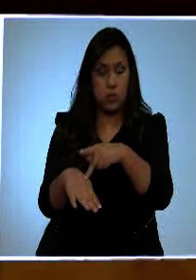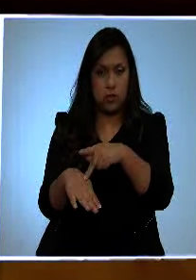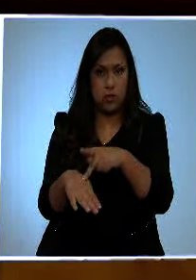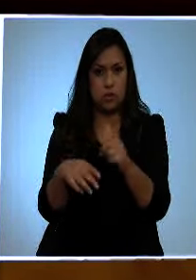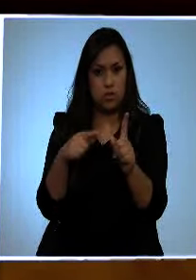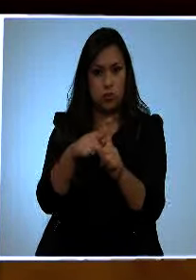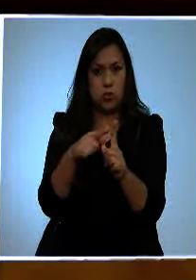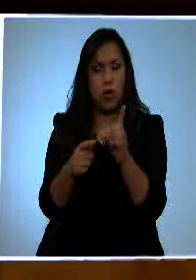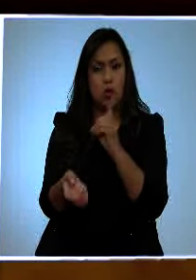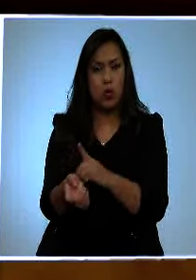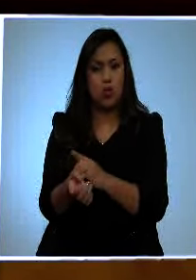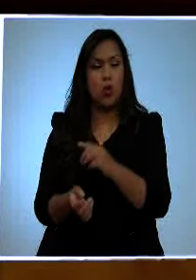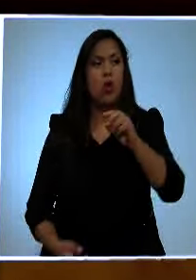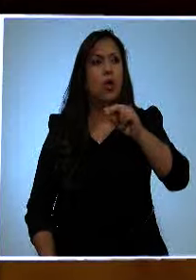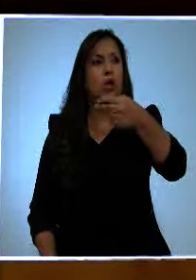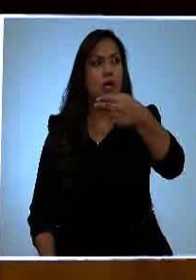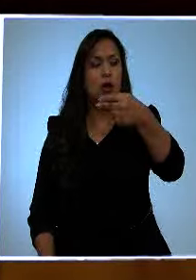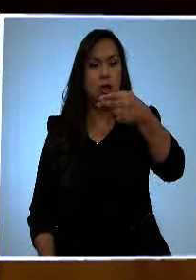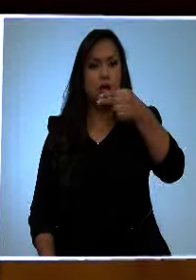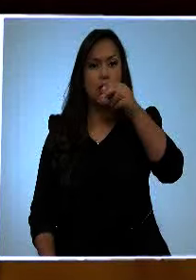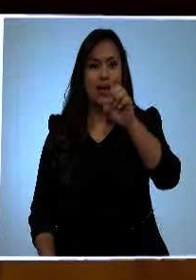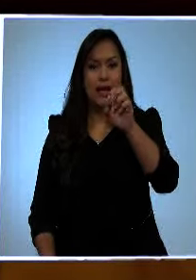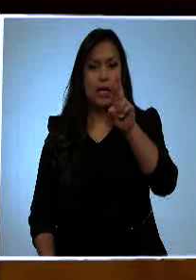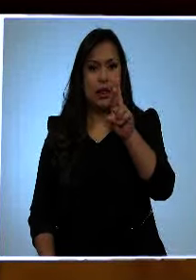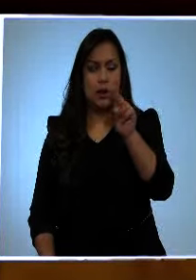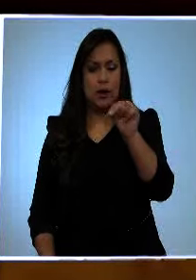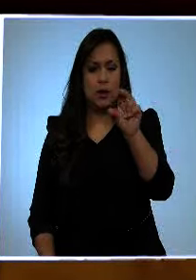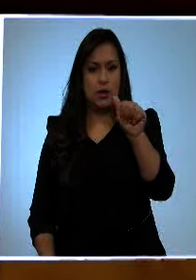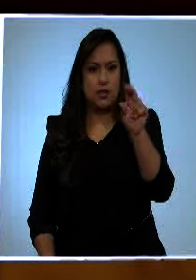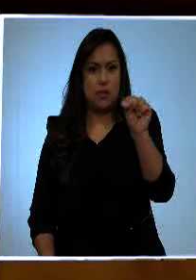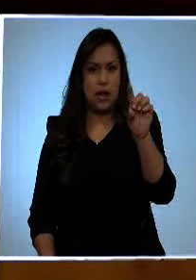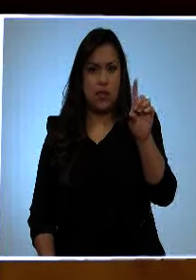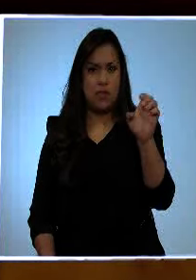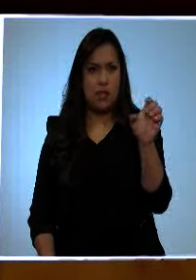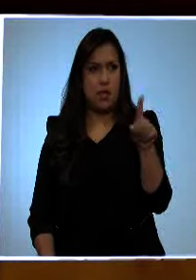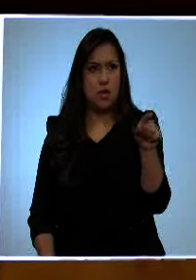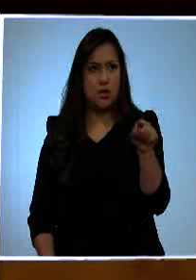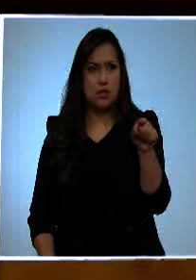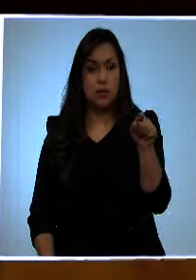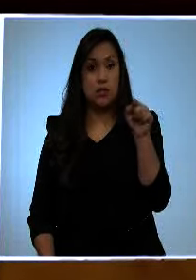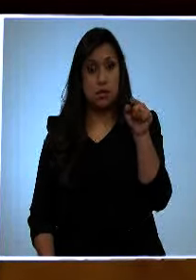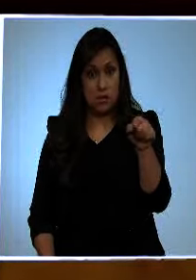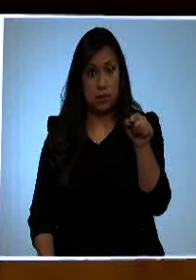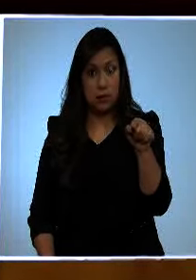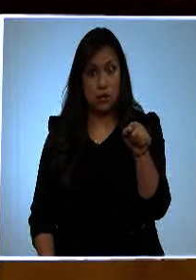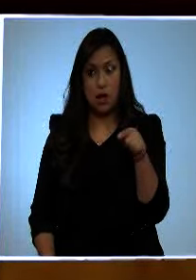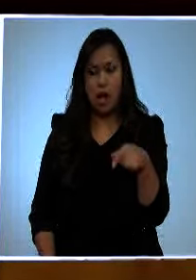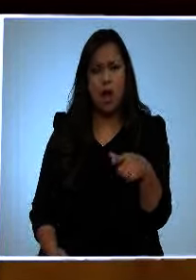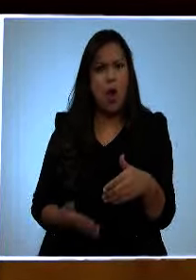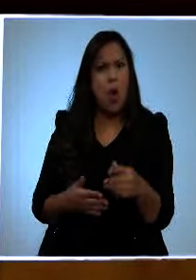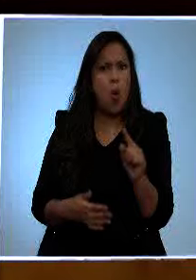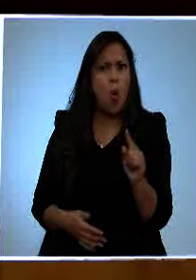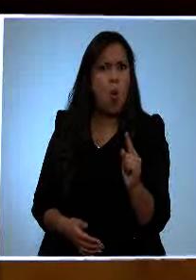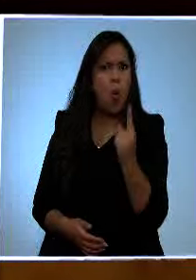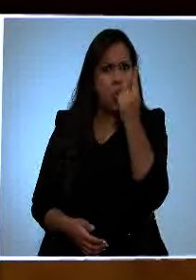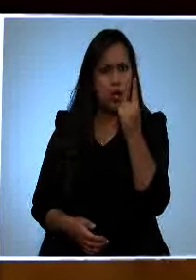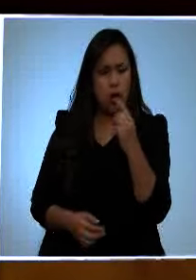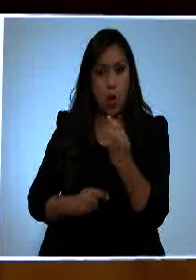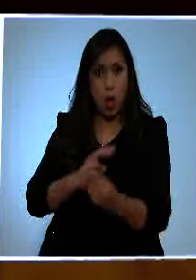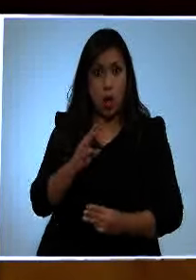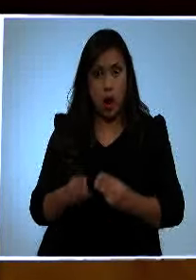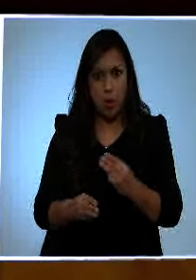doctor Hernández Cárdenas que por ejemplo hace la la rehidratación de cadáveres es único en el mundo